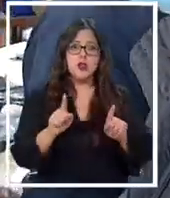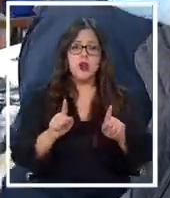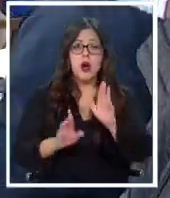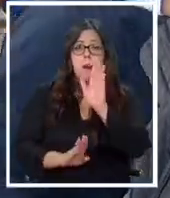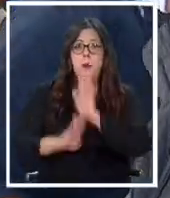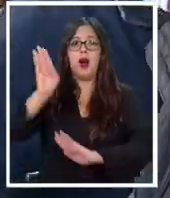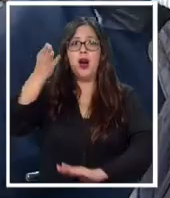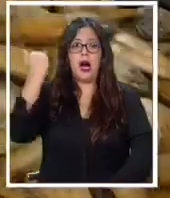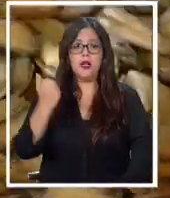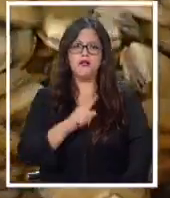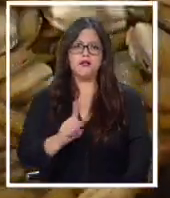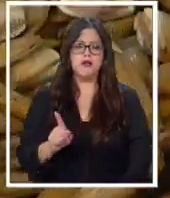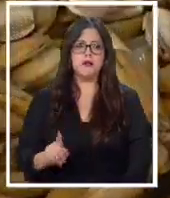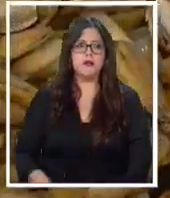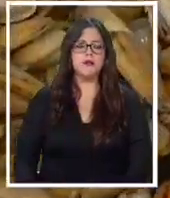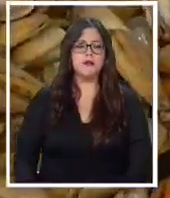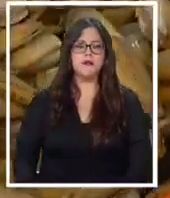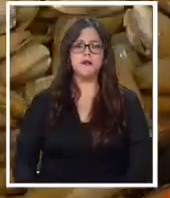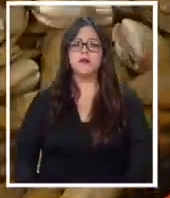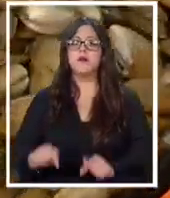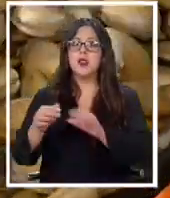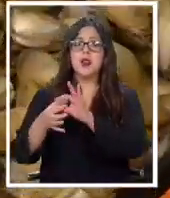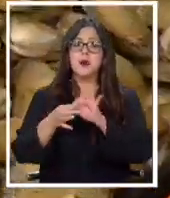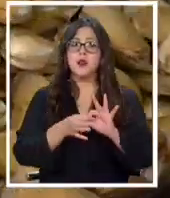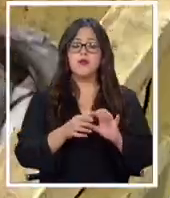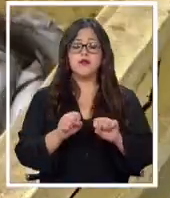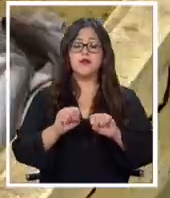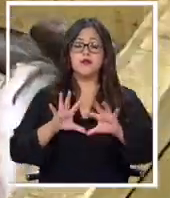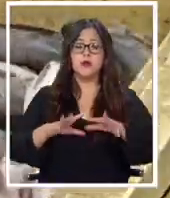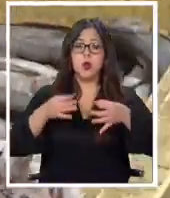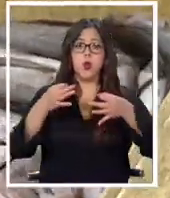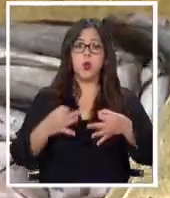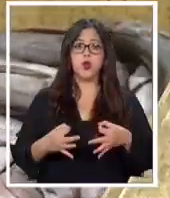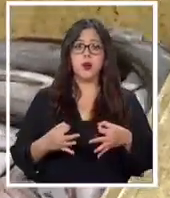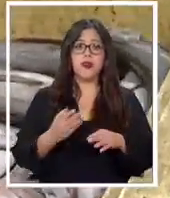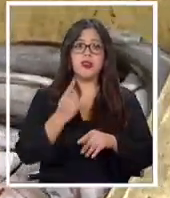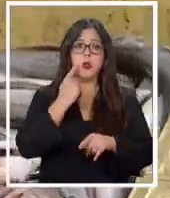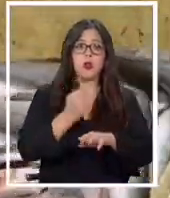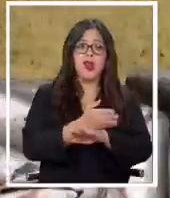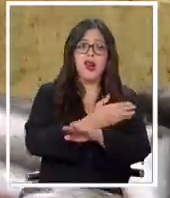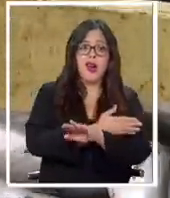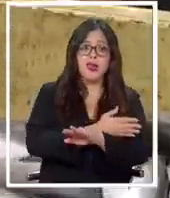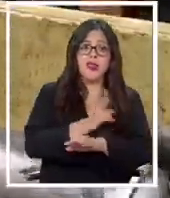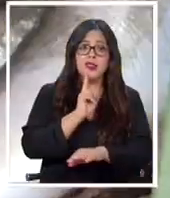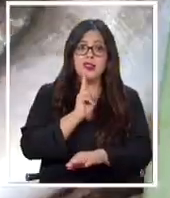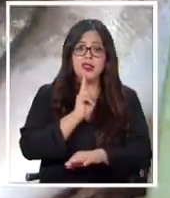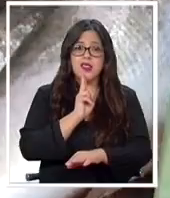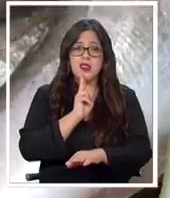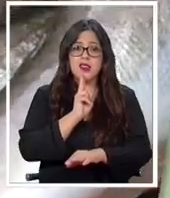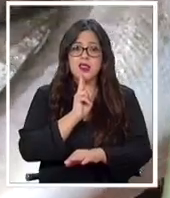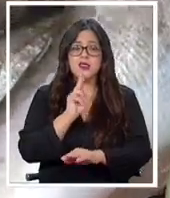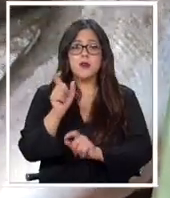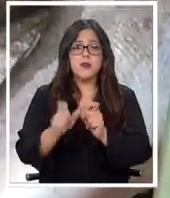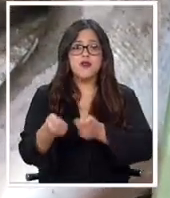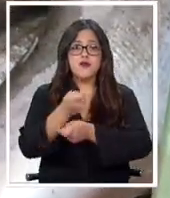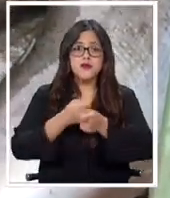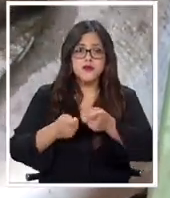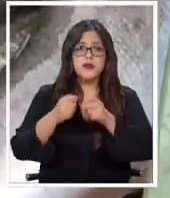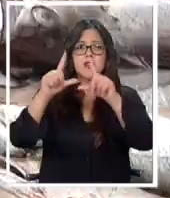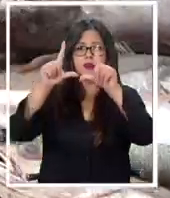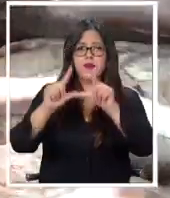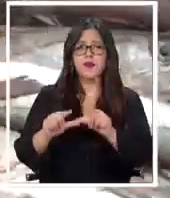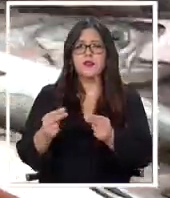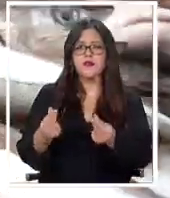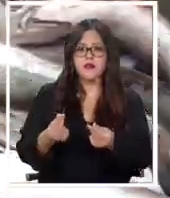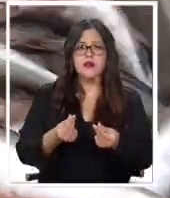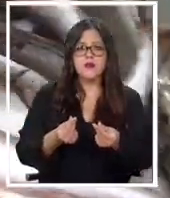como los otros años. Eso porque sorpresivamente justo el día antes del éxodo a la zona, los comerciantes decidieron bajar los